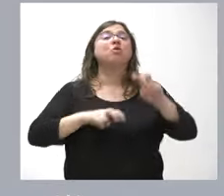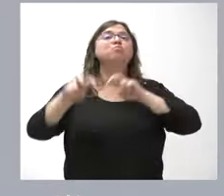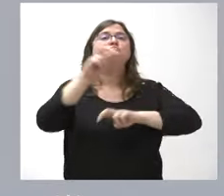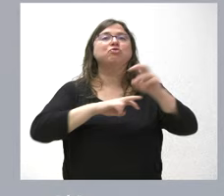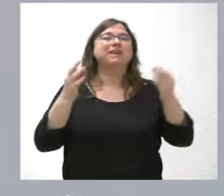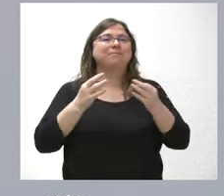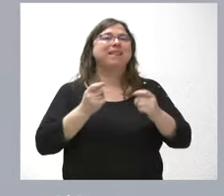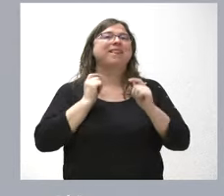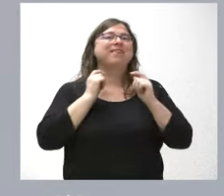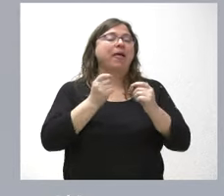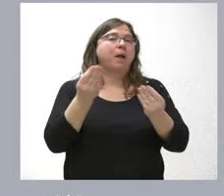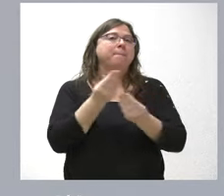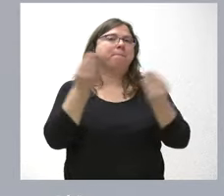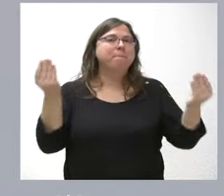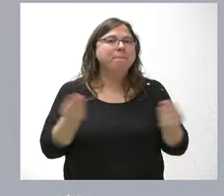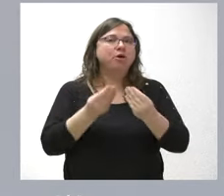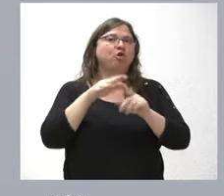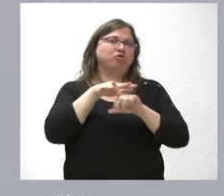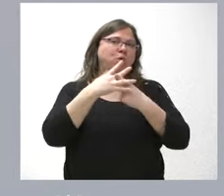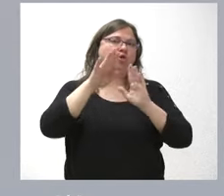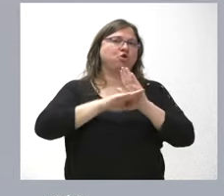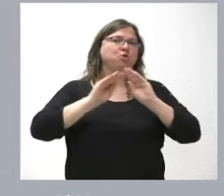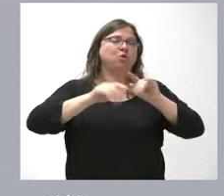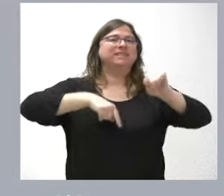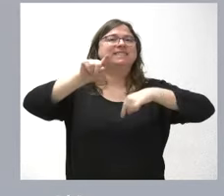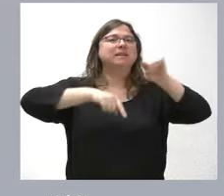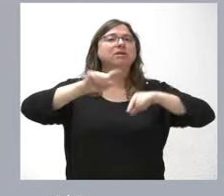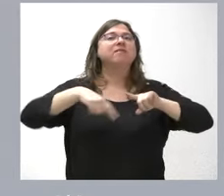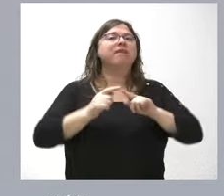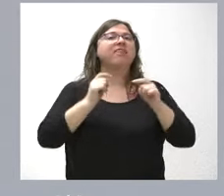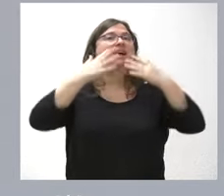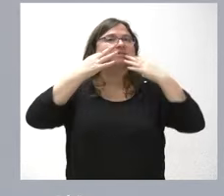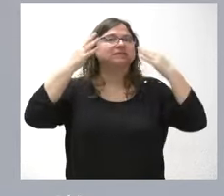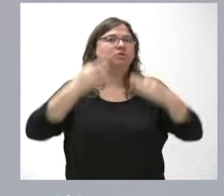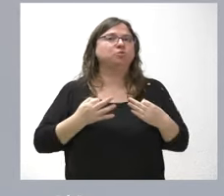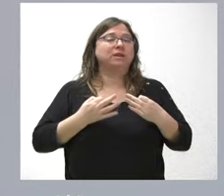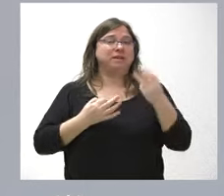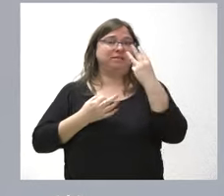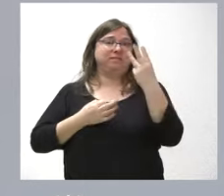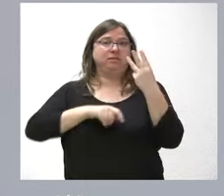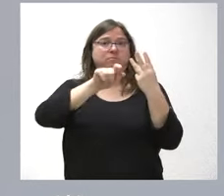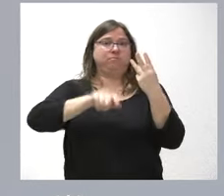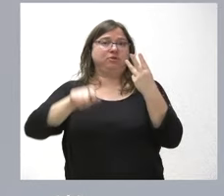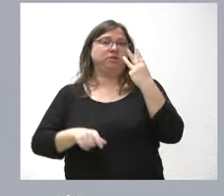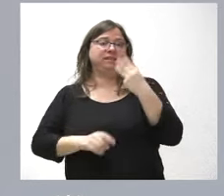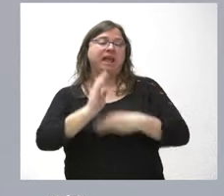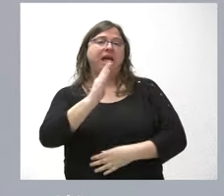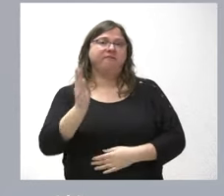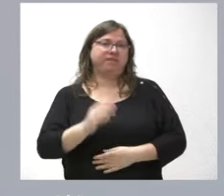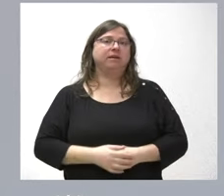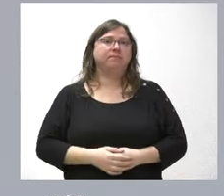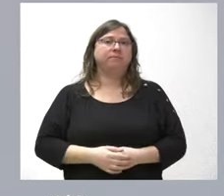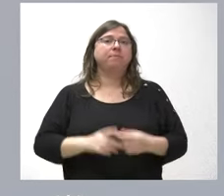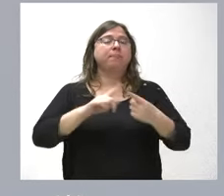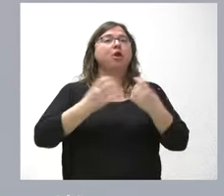para garantizar en las mejores condiciones este transporte y, sobre todo, garantizar la seguridad de las tres personas afectadas por el mismo, tanto